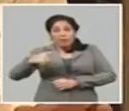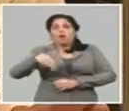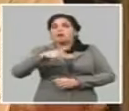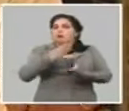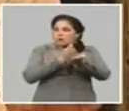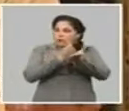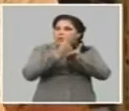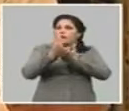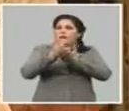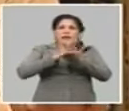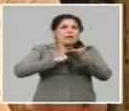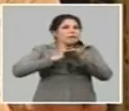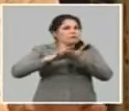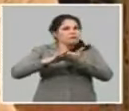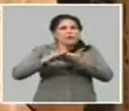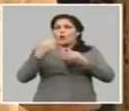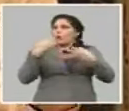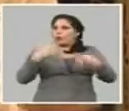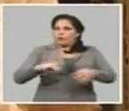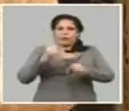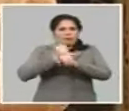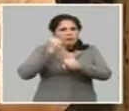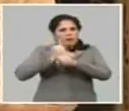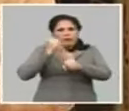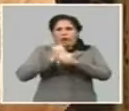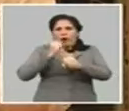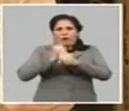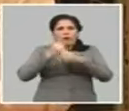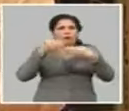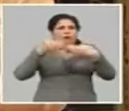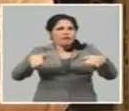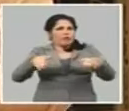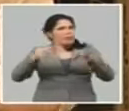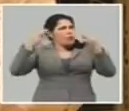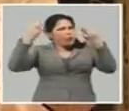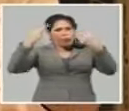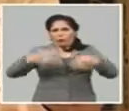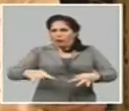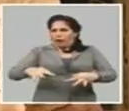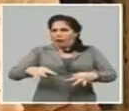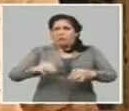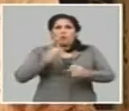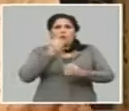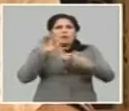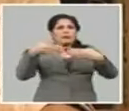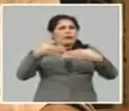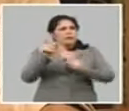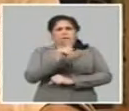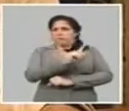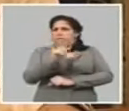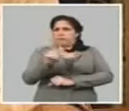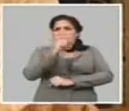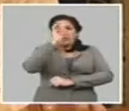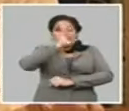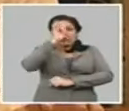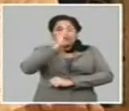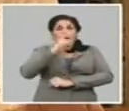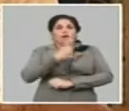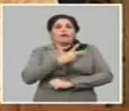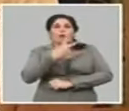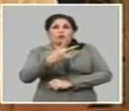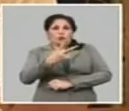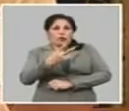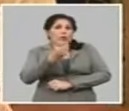mantiene prestando servicios en los círculos infantiles se van a mantener prestando servicios es voluntario